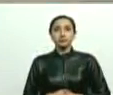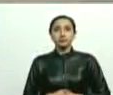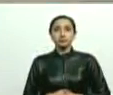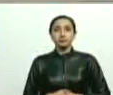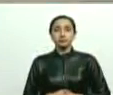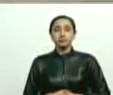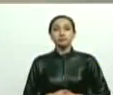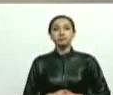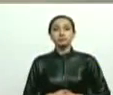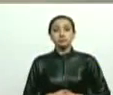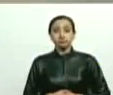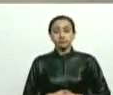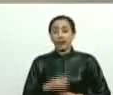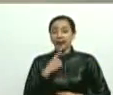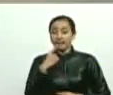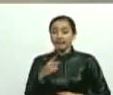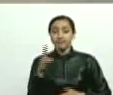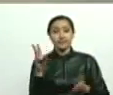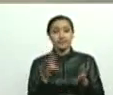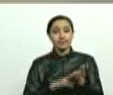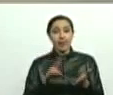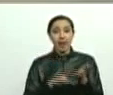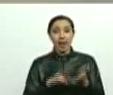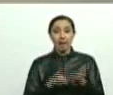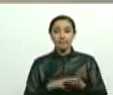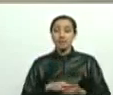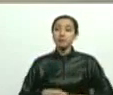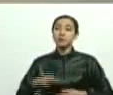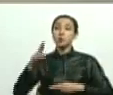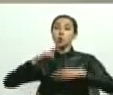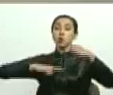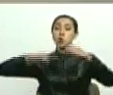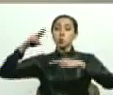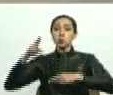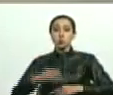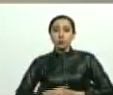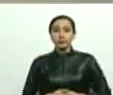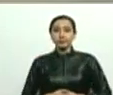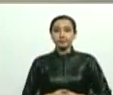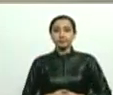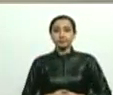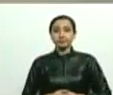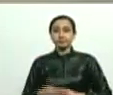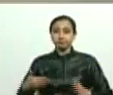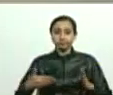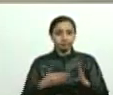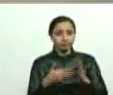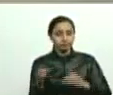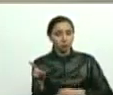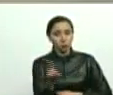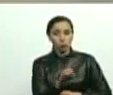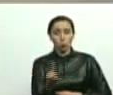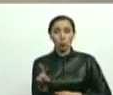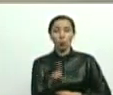Donde se vale decir la verdad para construir, no para destruir.